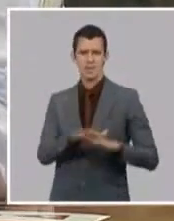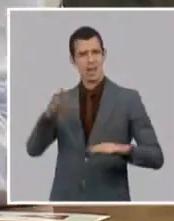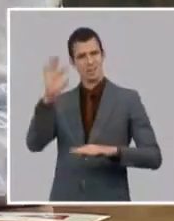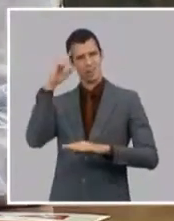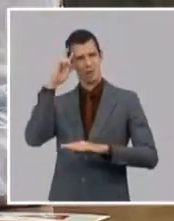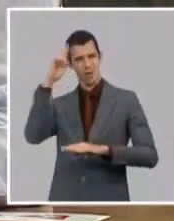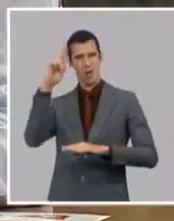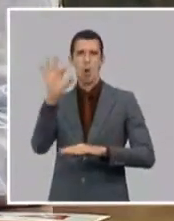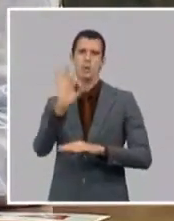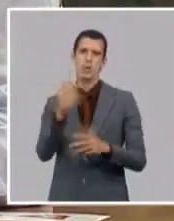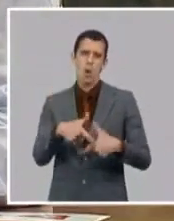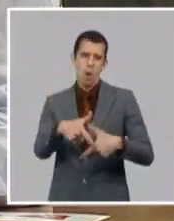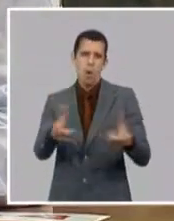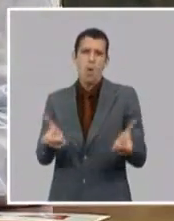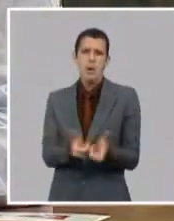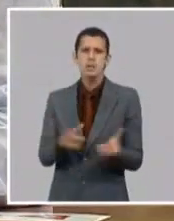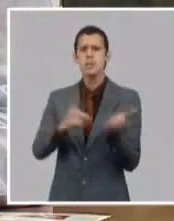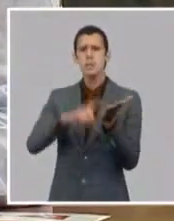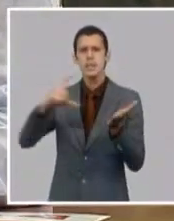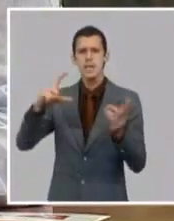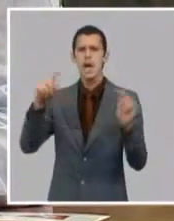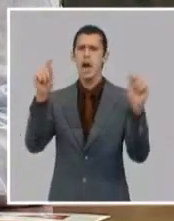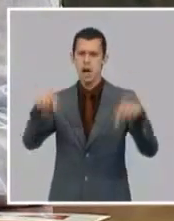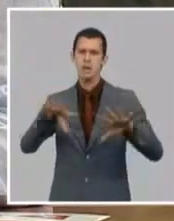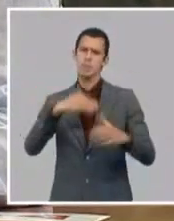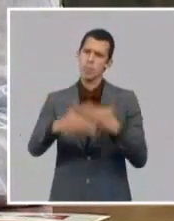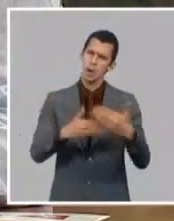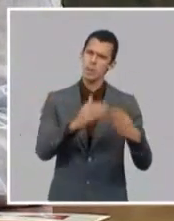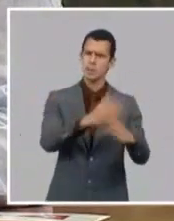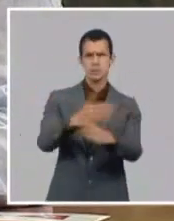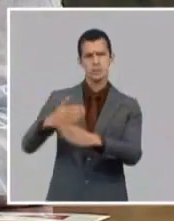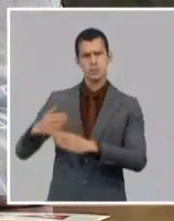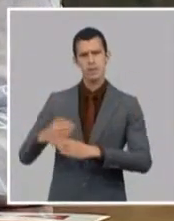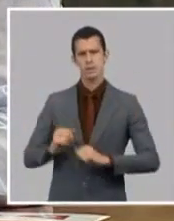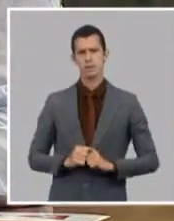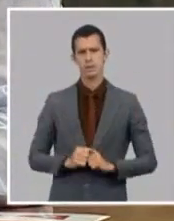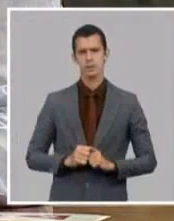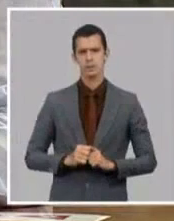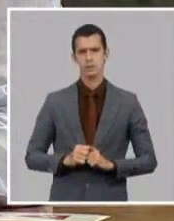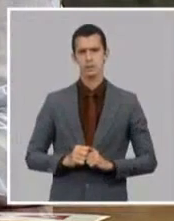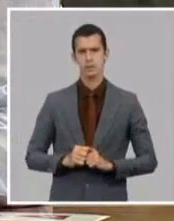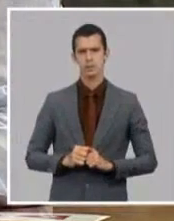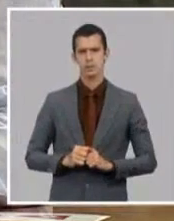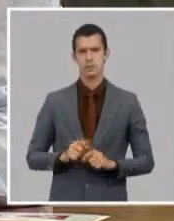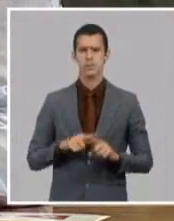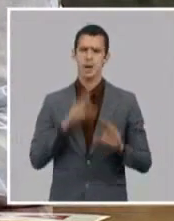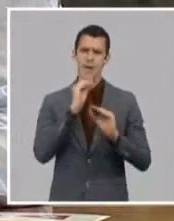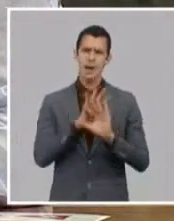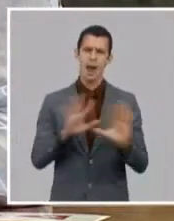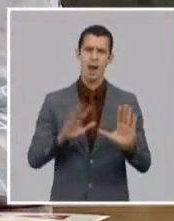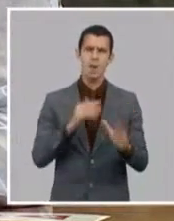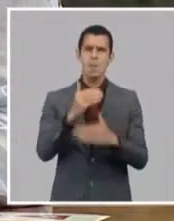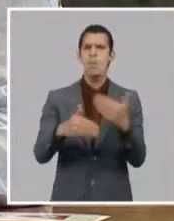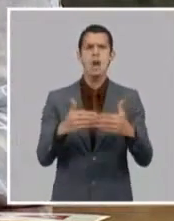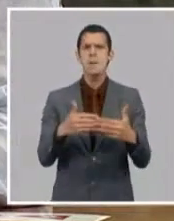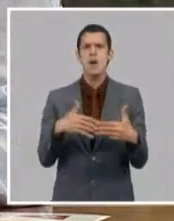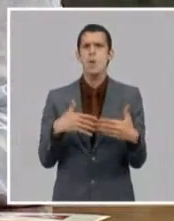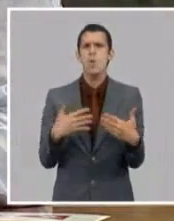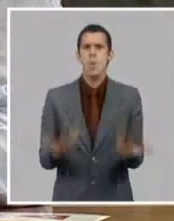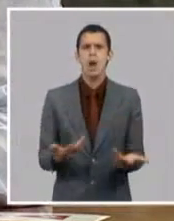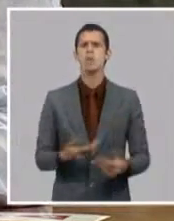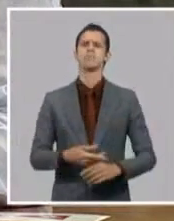vienen también estas situaciones de complejidad. ¿Cuál ha sido el saldo? Bueno, hay un fallecido que ayer se comunicó con